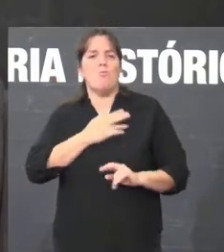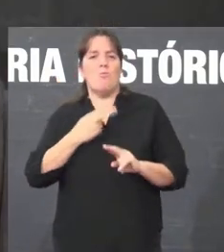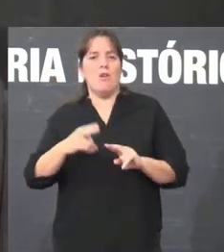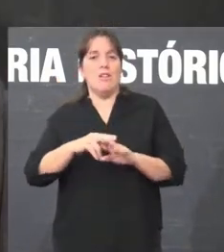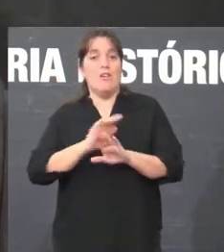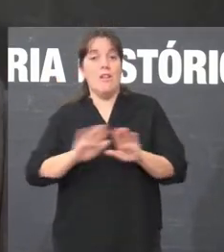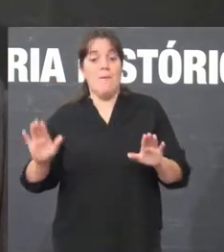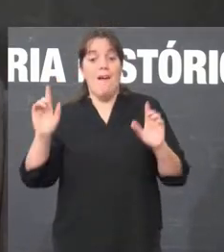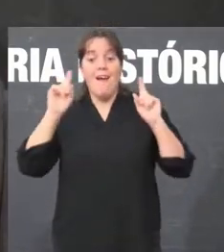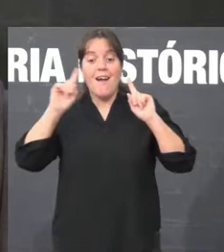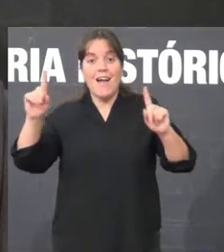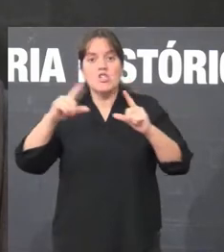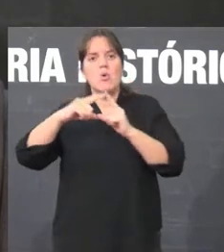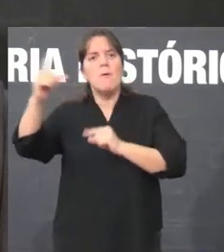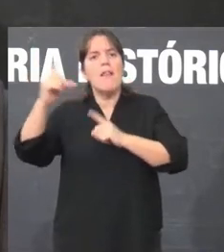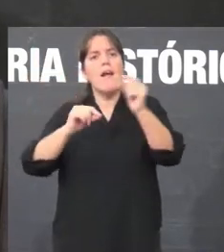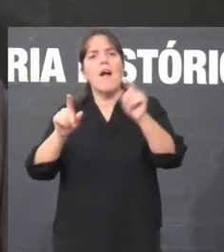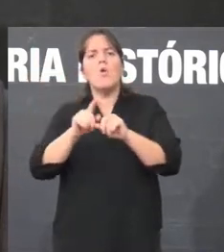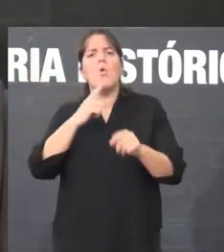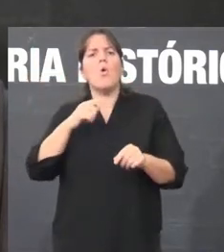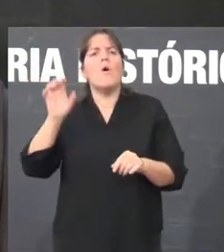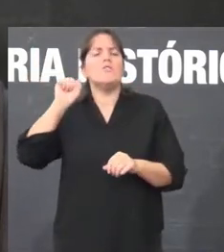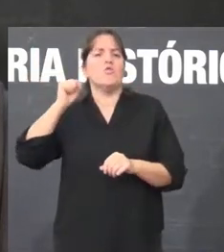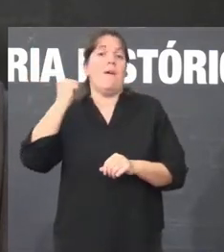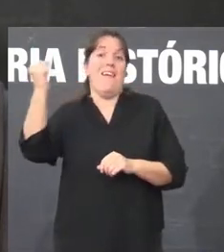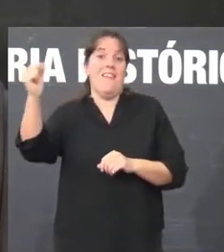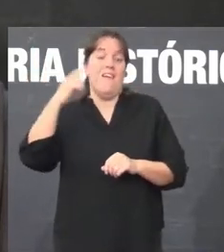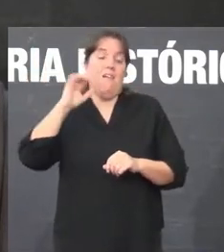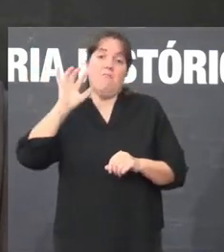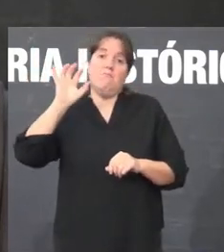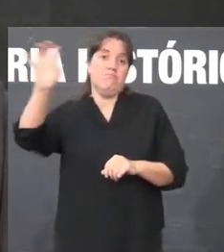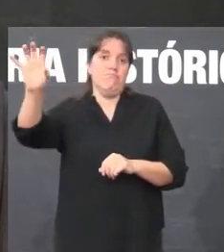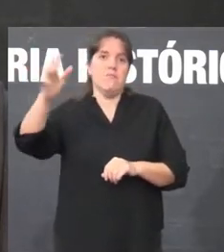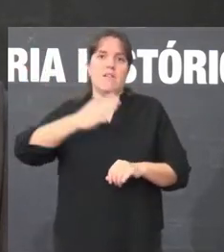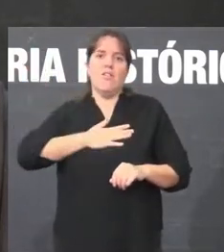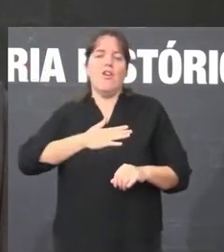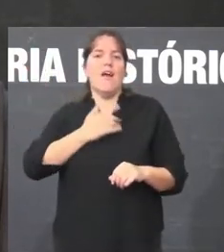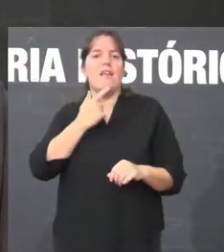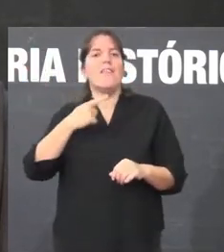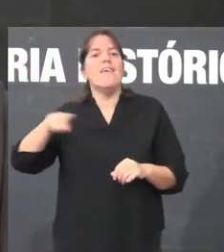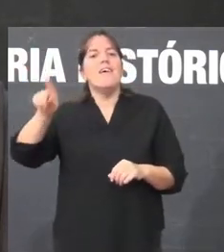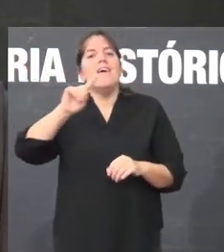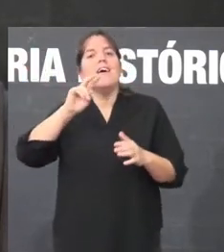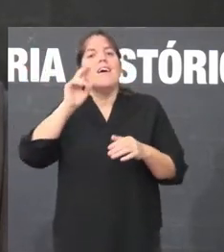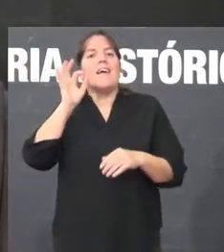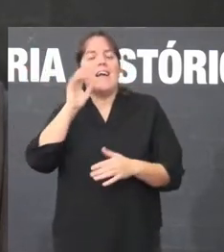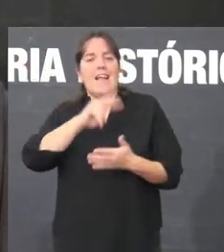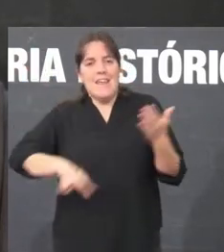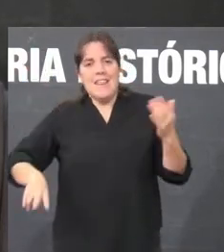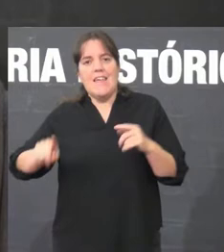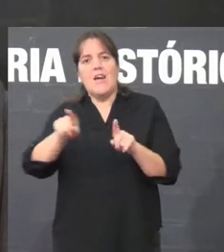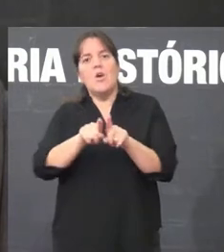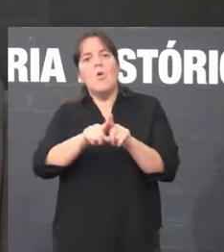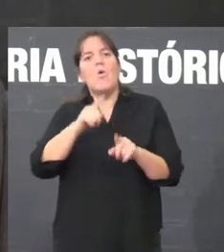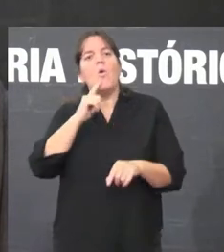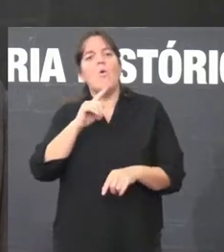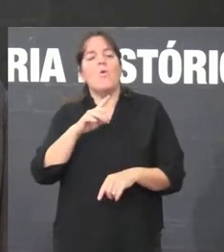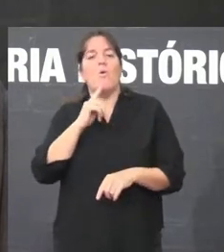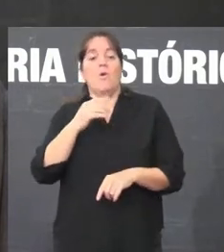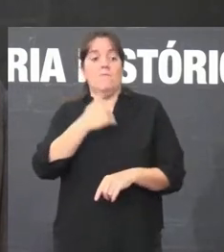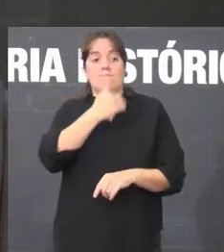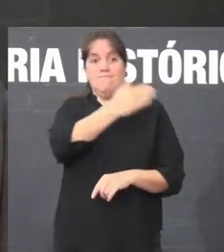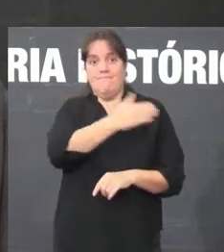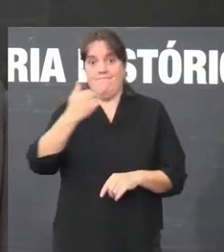do BNG, a soberanía nacional de Galiza, pero tamén calquera das outras forzas que estamos hoxe aquí representadas.